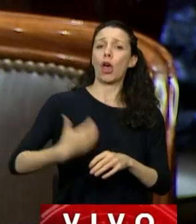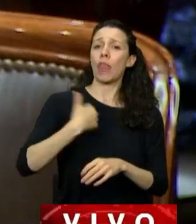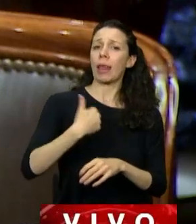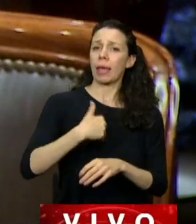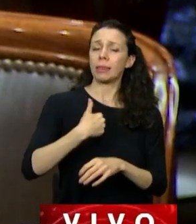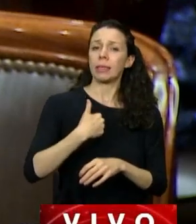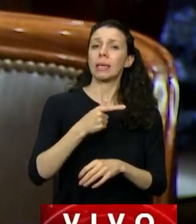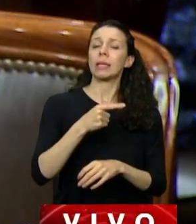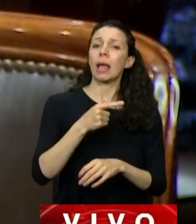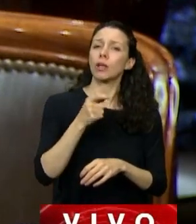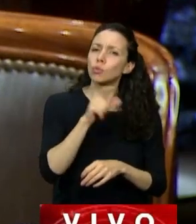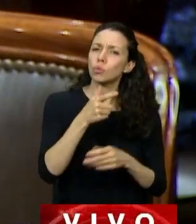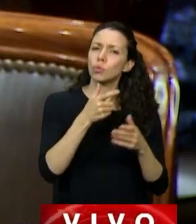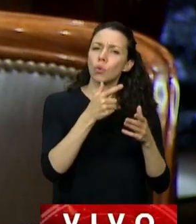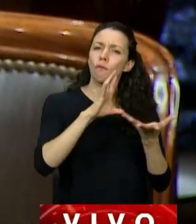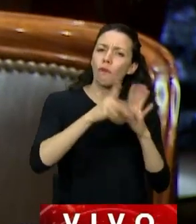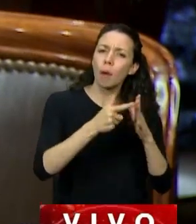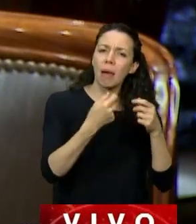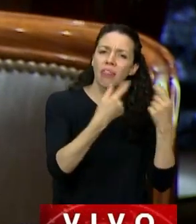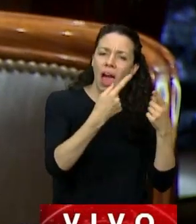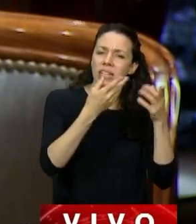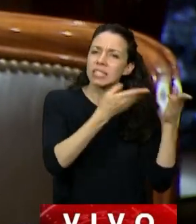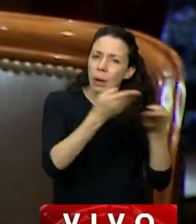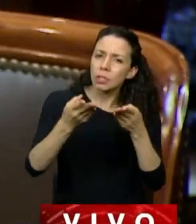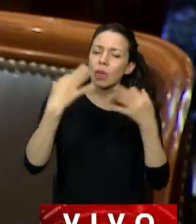que provee sea eficiente, transparencia, con